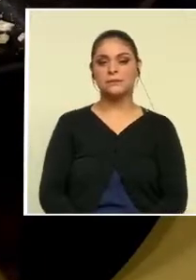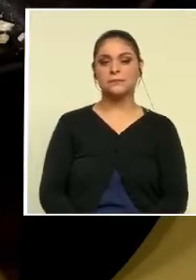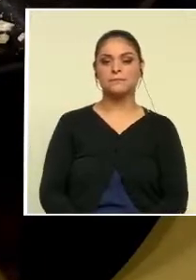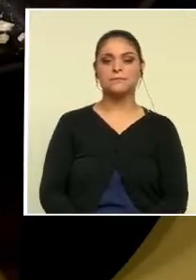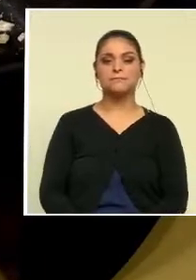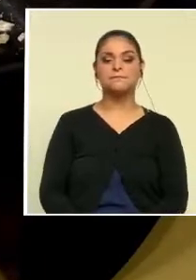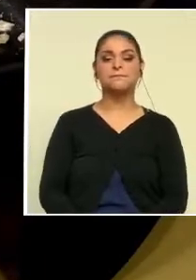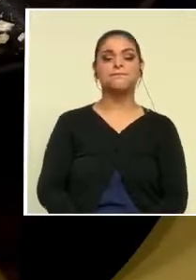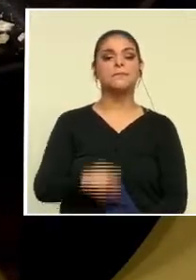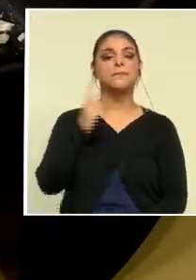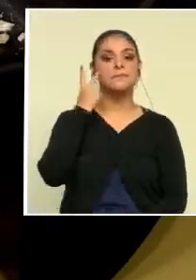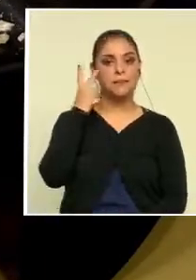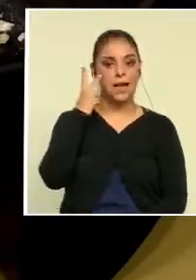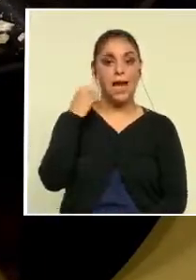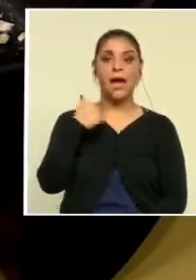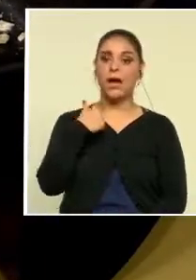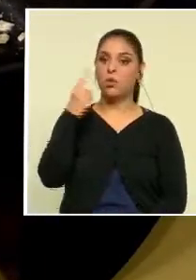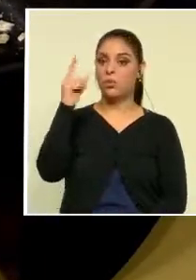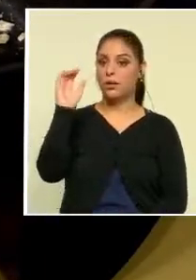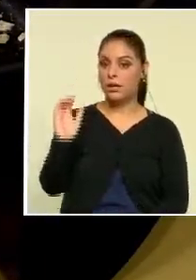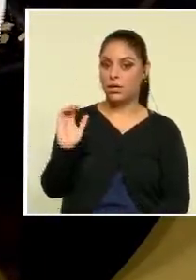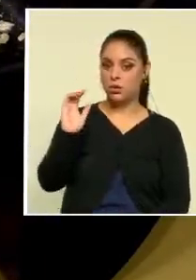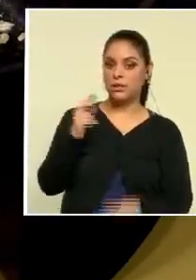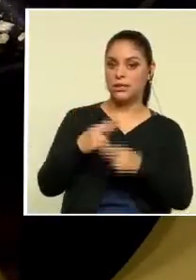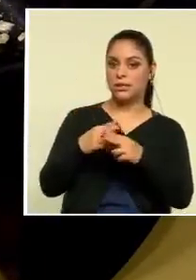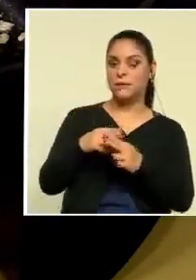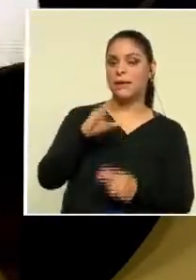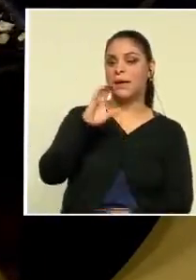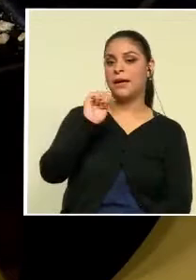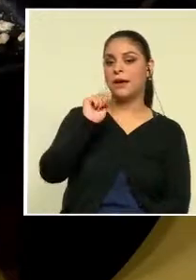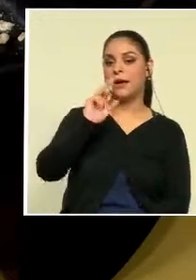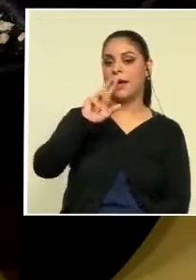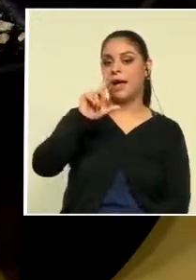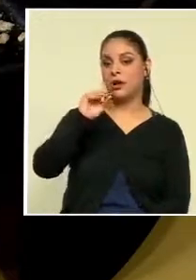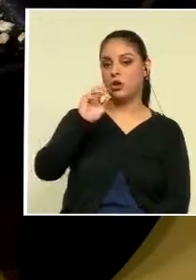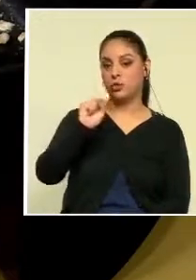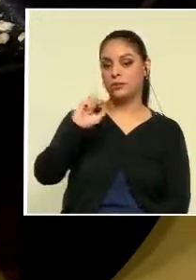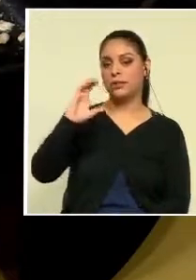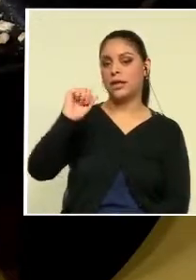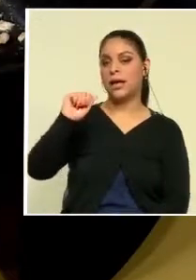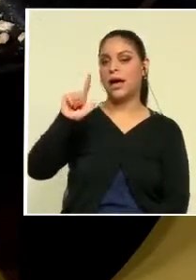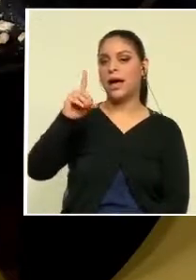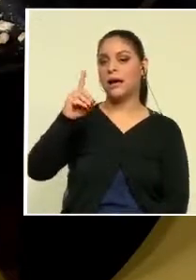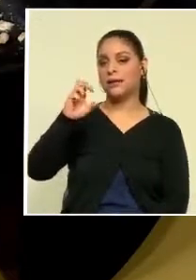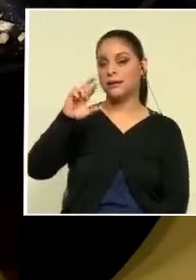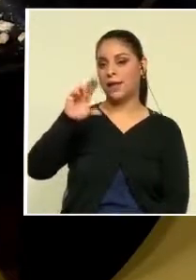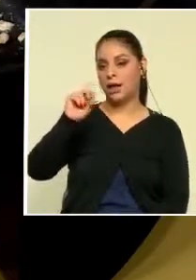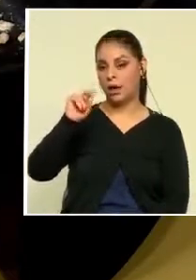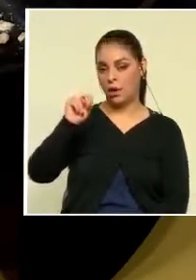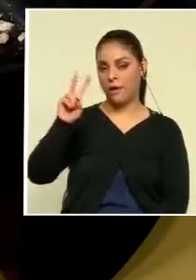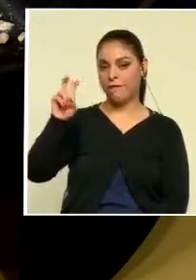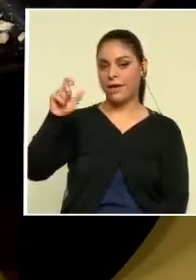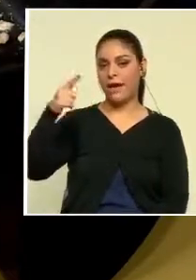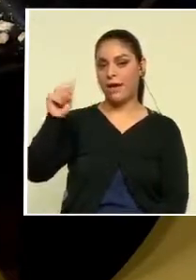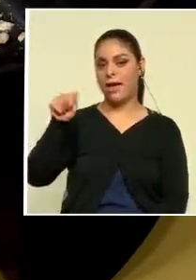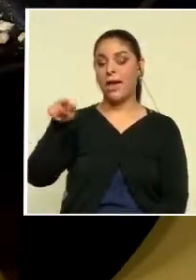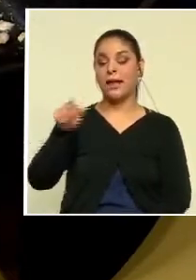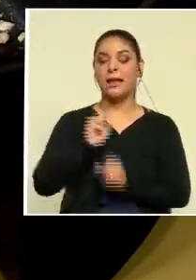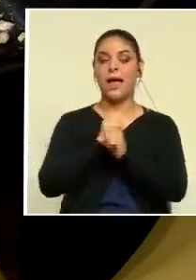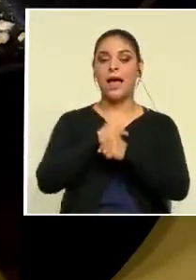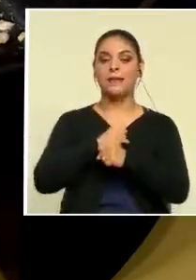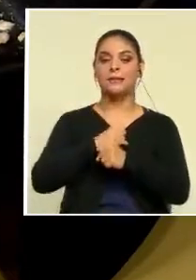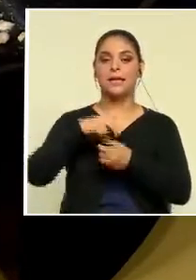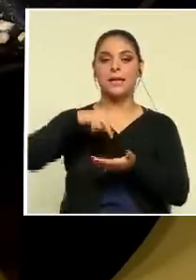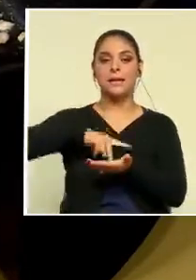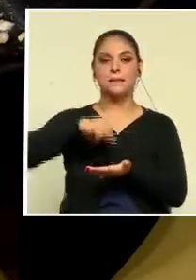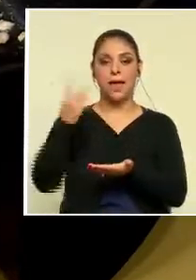que tenemos a un niño él se llama carlos calderón vega carlos practica gimnasia que él